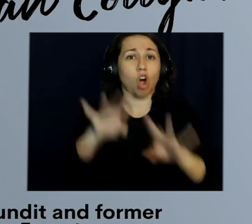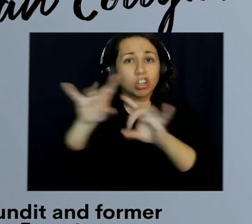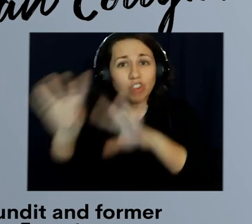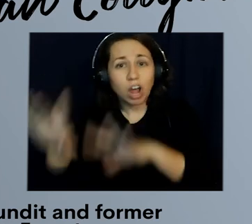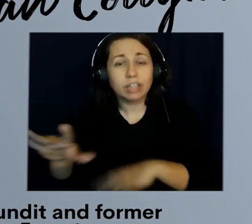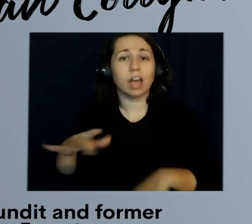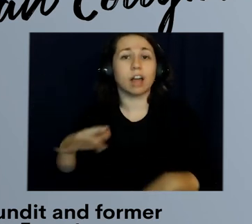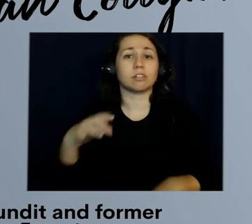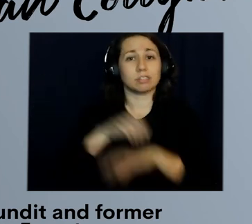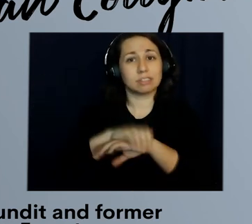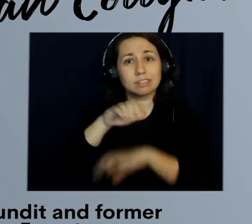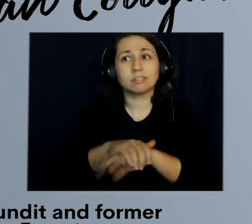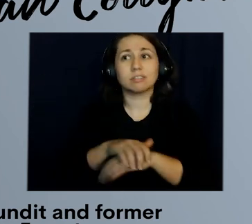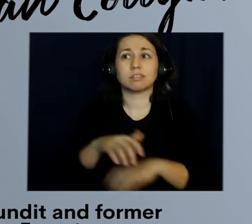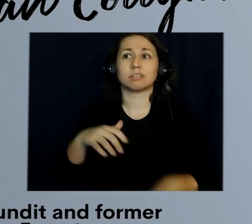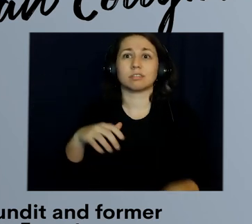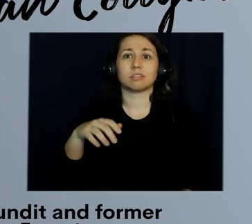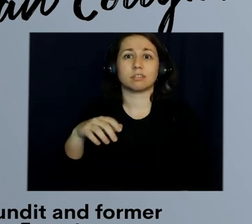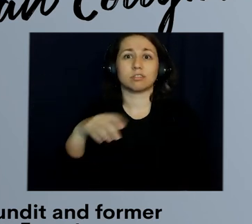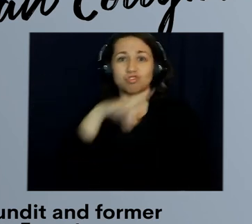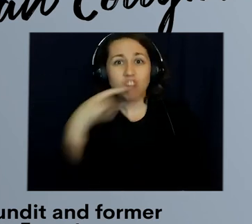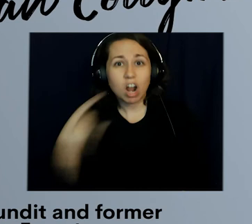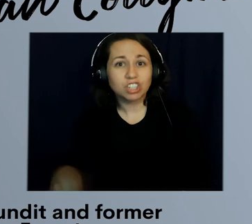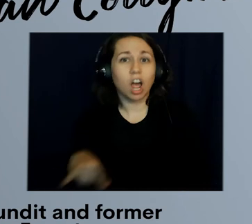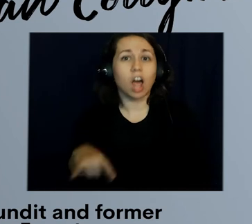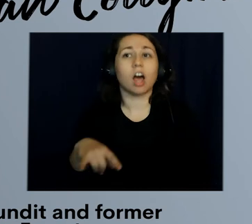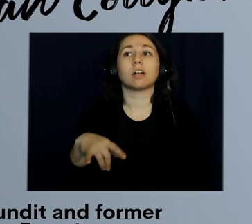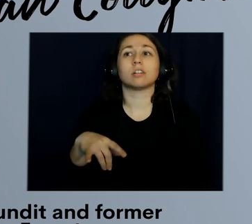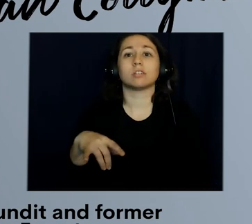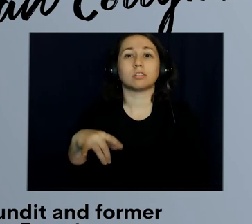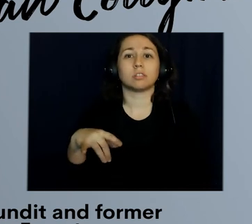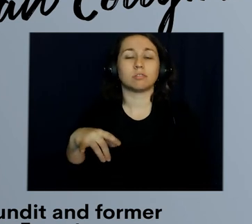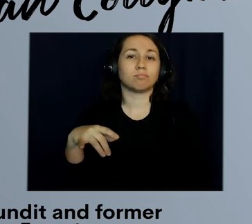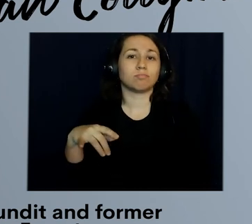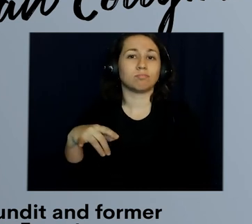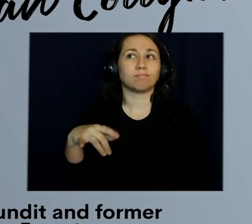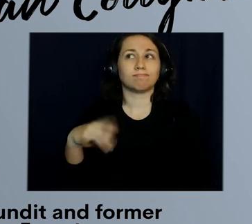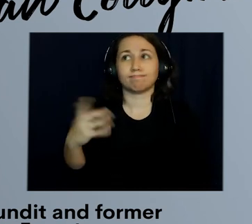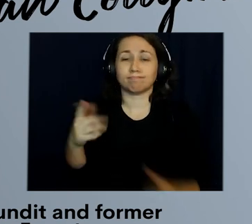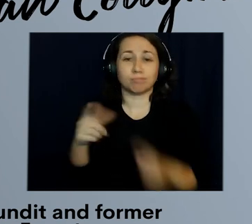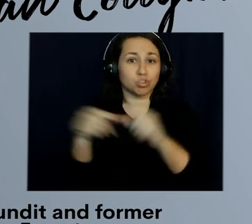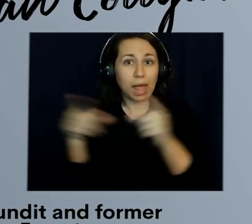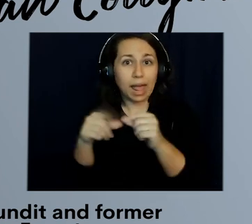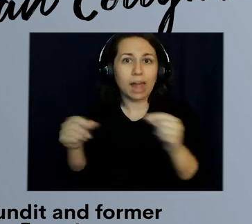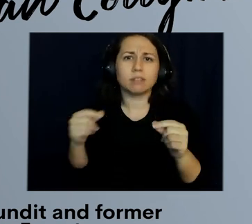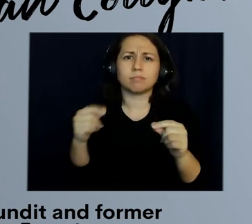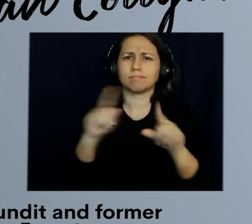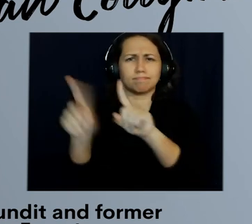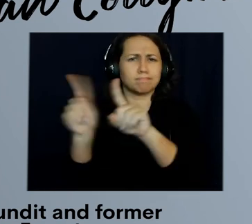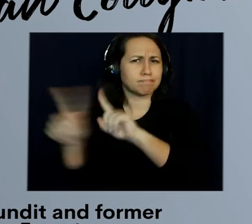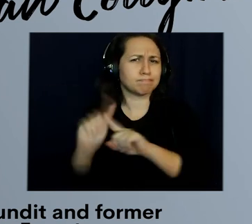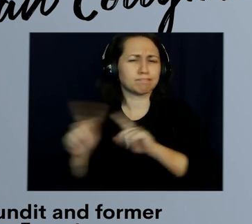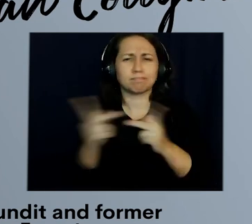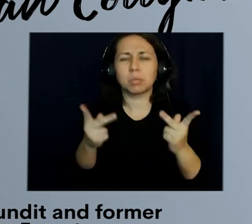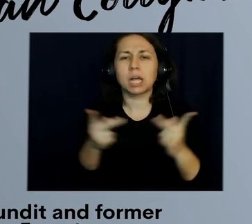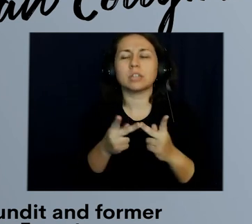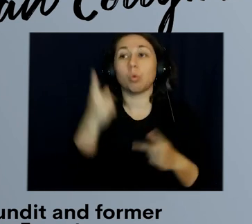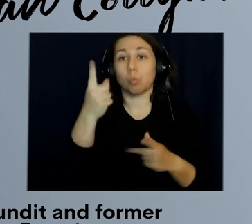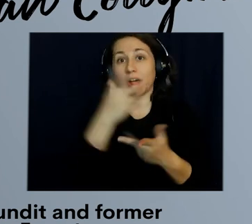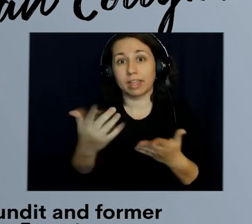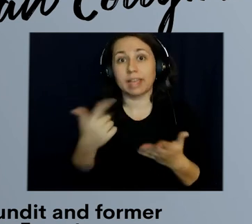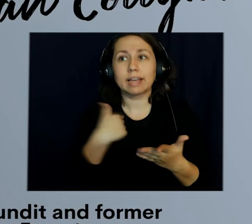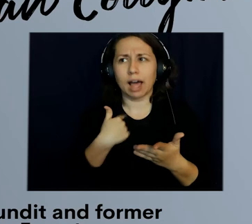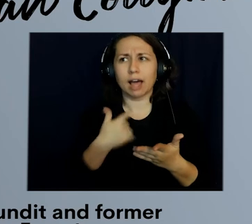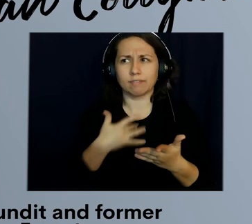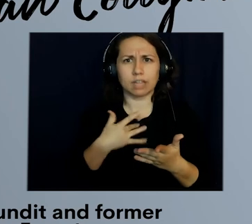90 años de edad, sigue fuerte en ella. En septiembre se fracturó la pierna y ella salió adelante y está muy